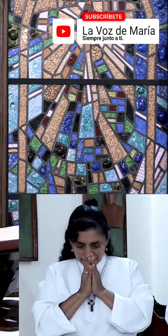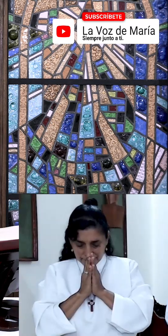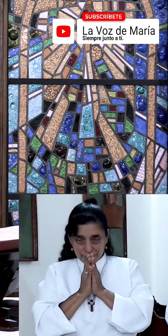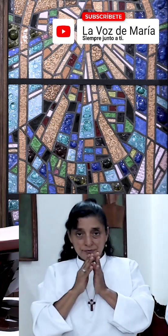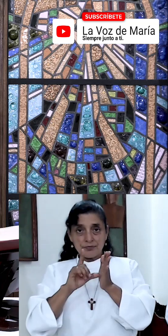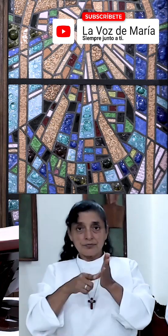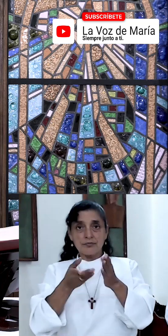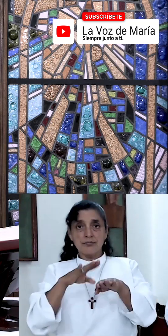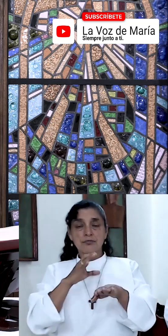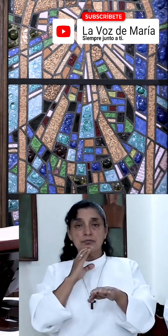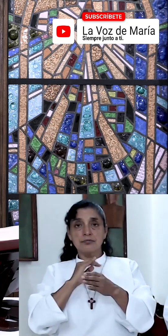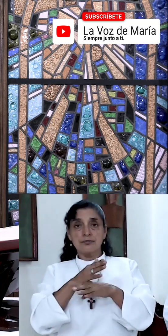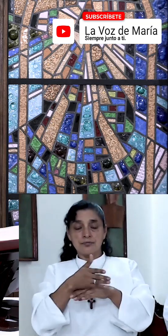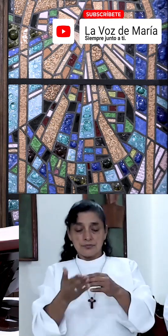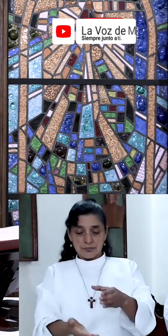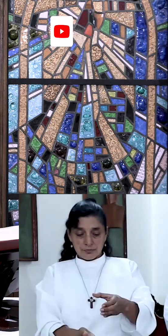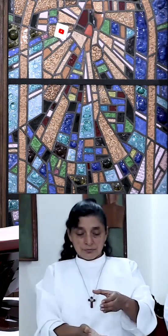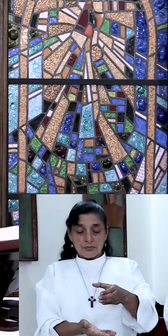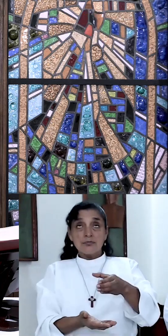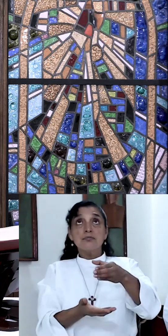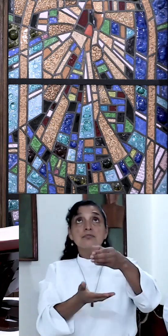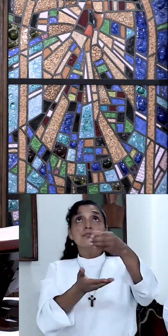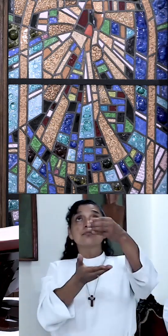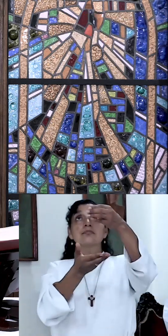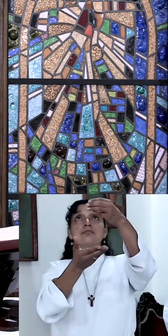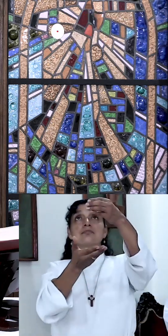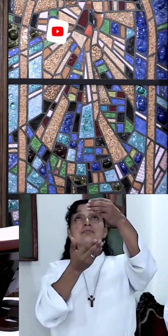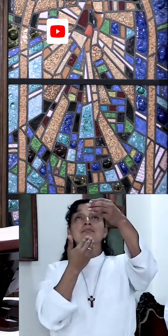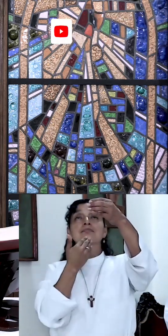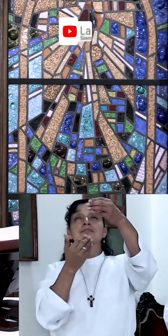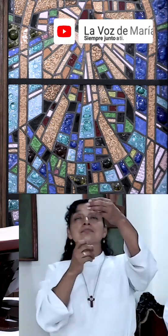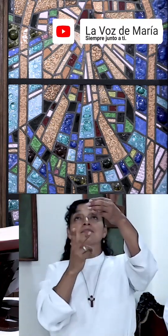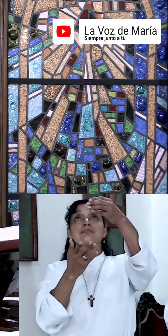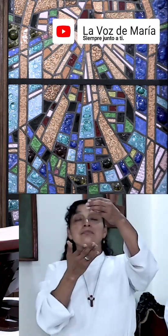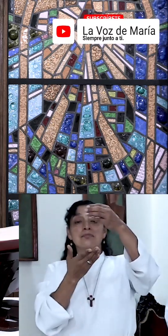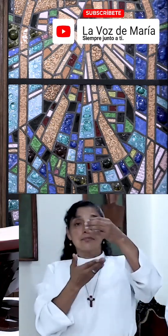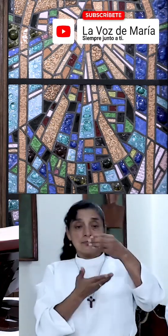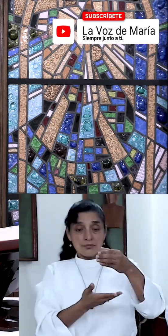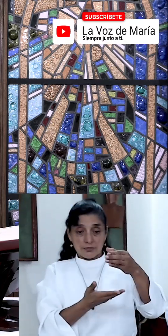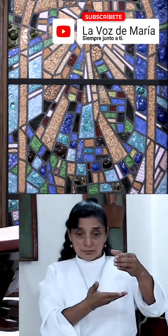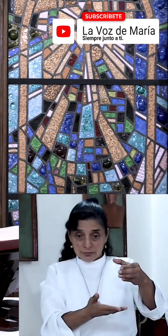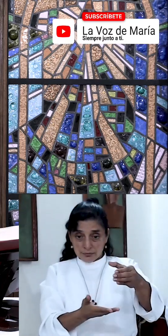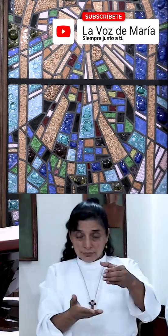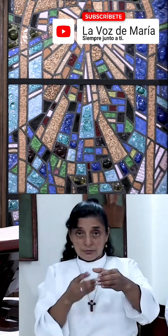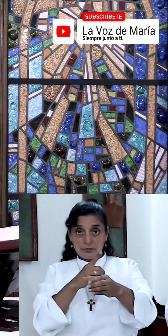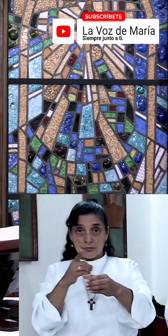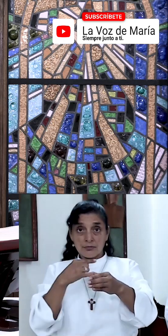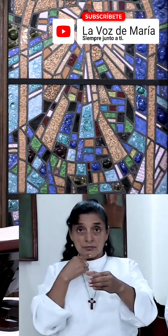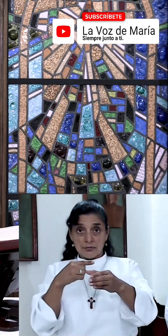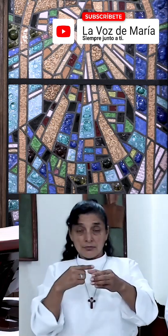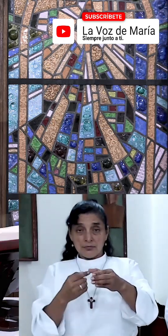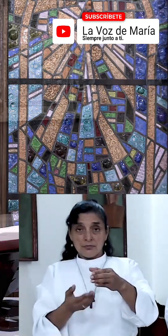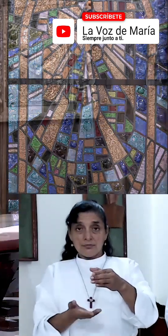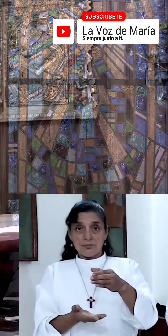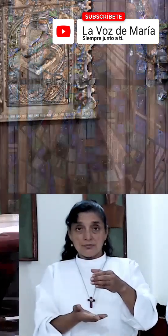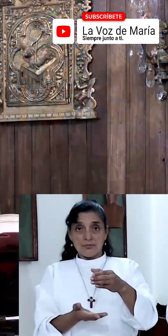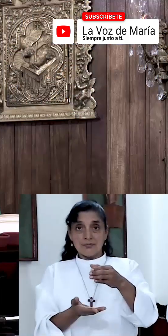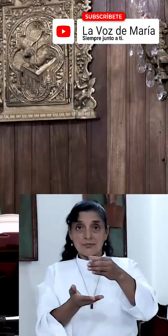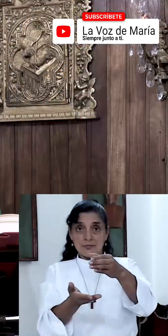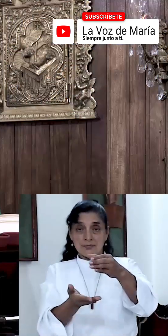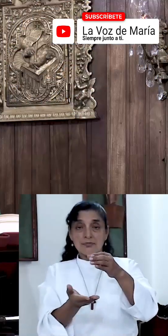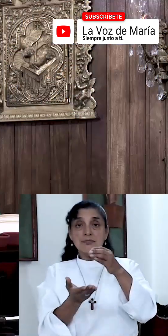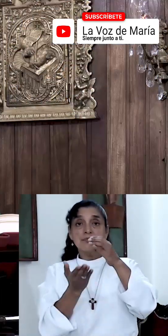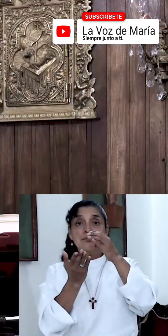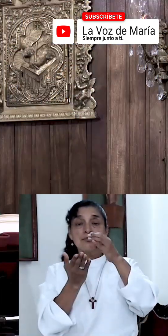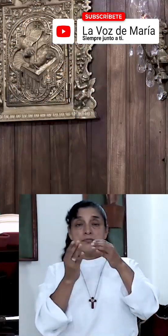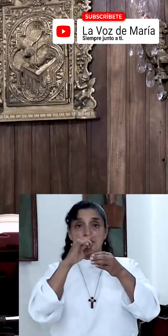Del mismo modo, acabada la cena, tomó el cáliz y dándote gracias de nuevo lo pasó a sus discípulos diciendo,